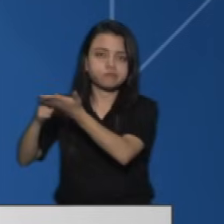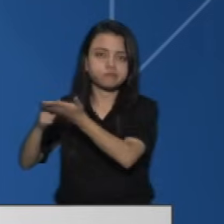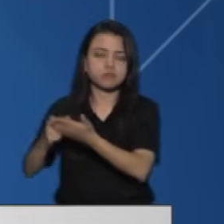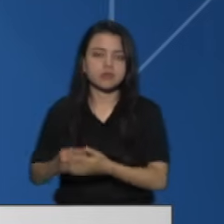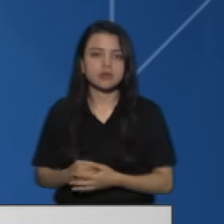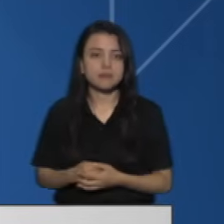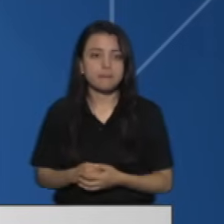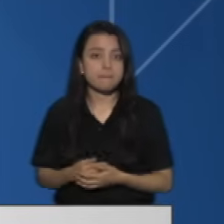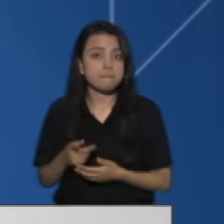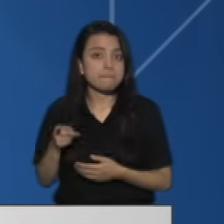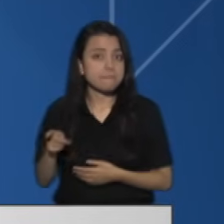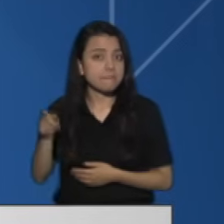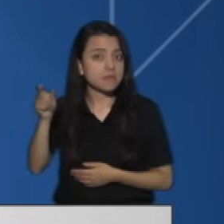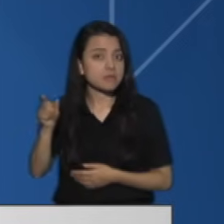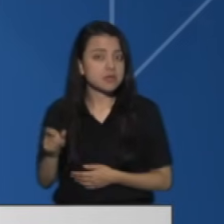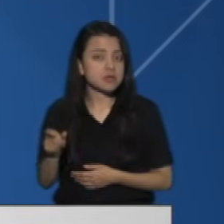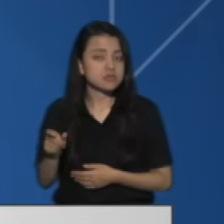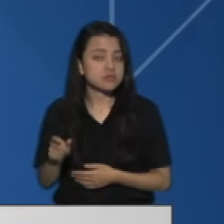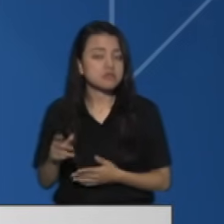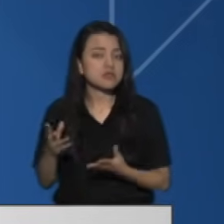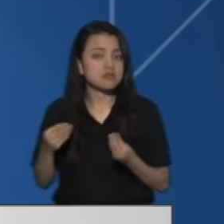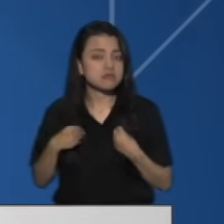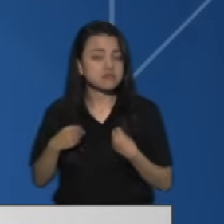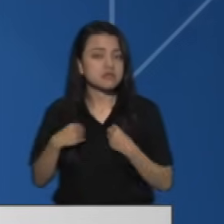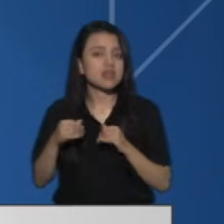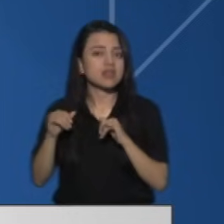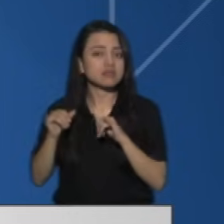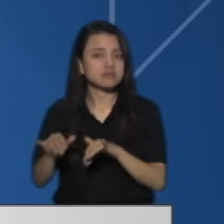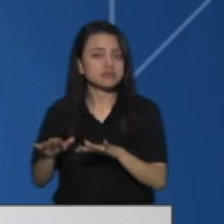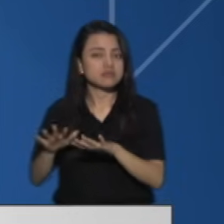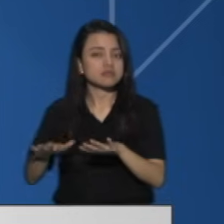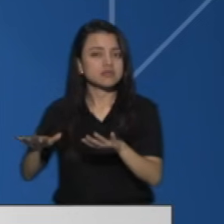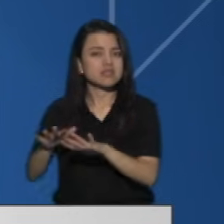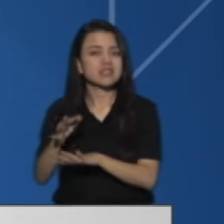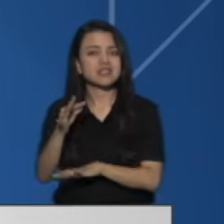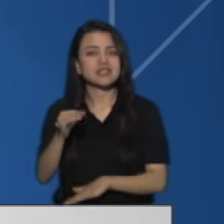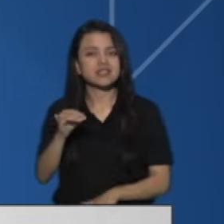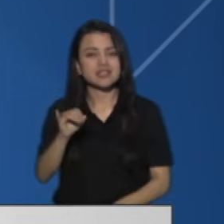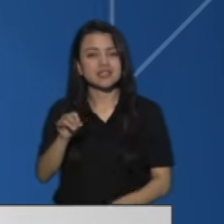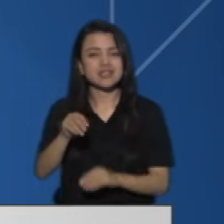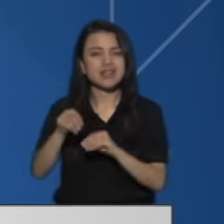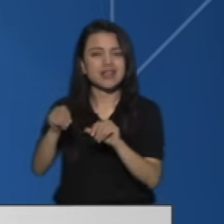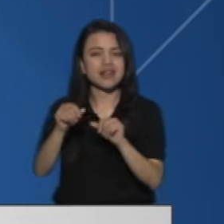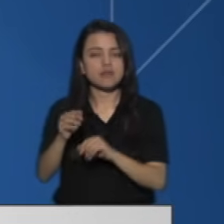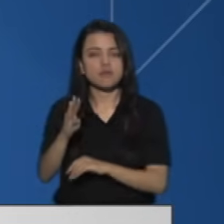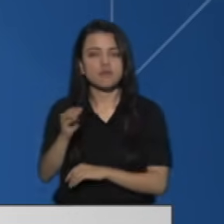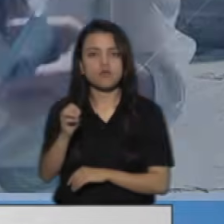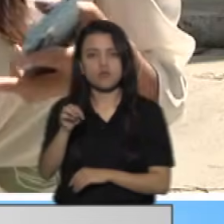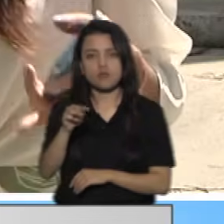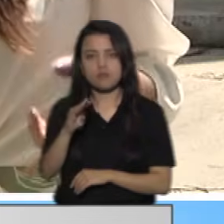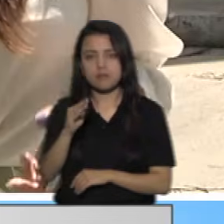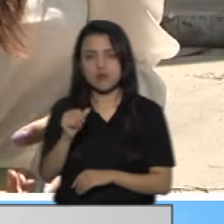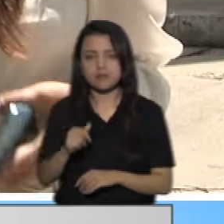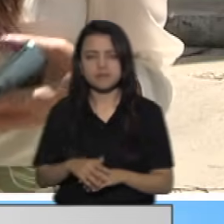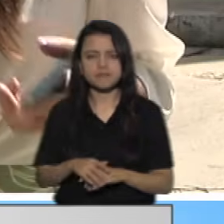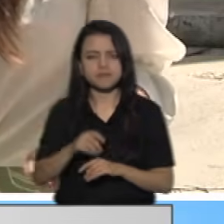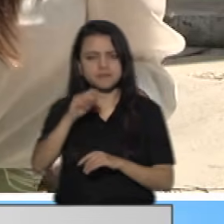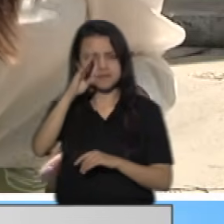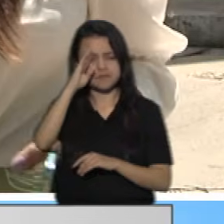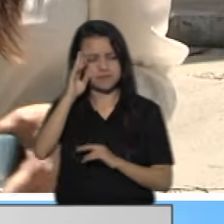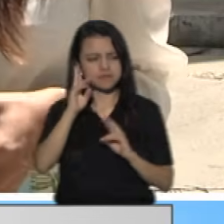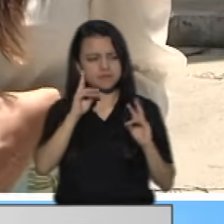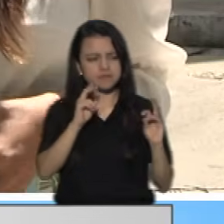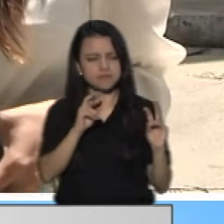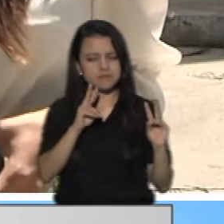sería natural de Tierra Bomba. La Policía Metropolitana de Cartagena se encuentra realizando la investigación del caso a través de entrevistas y